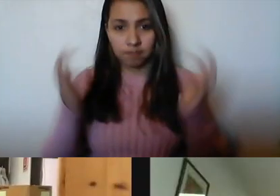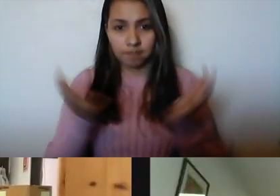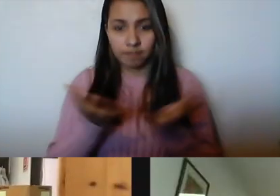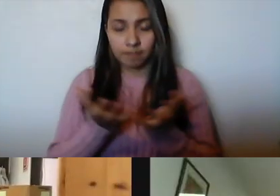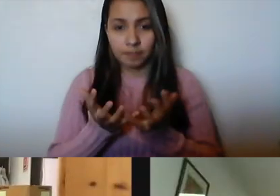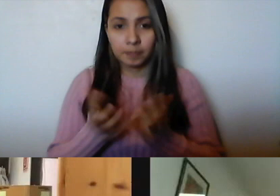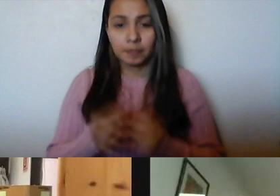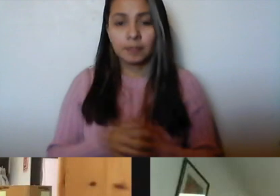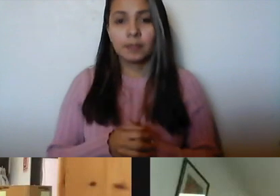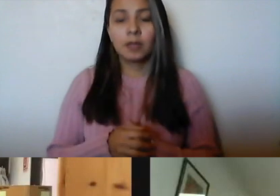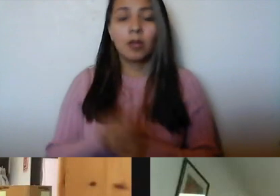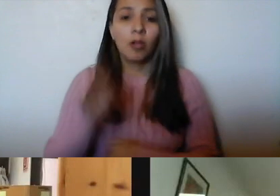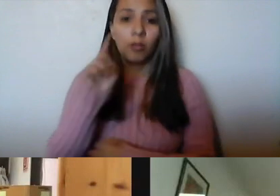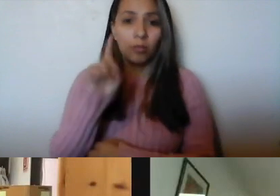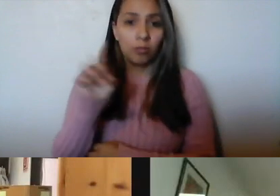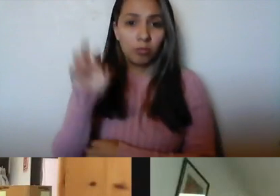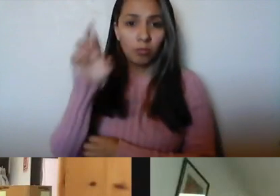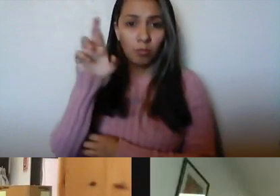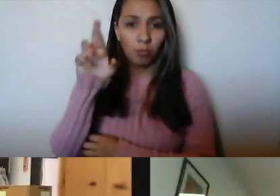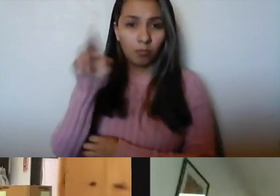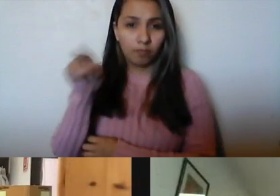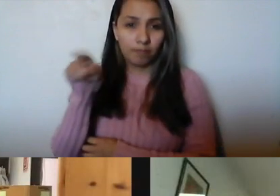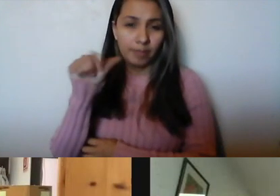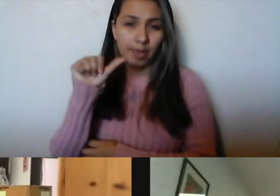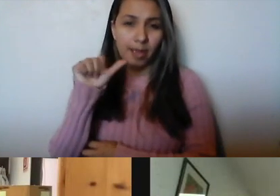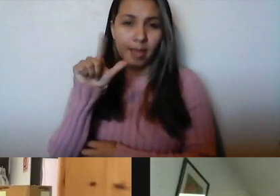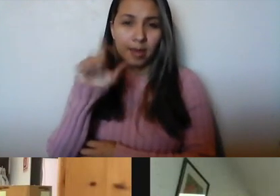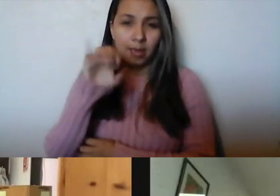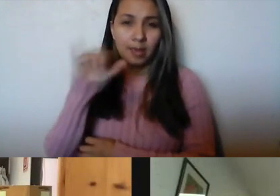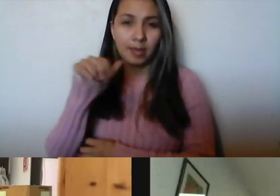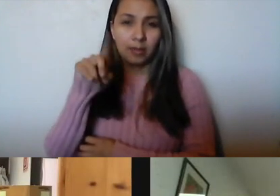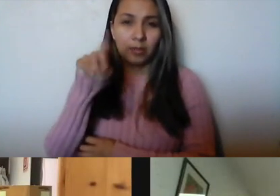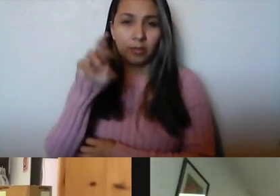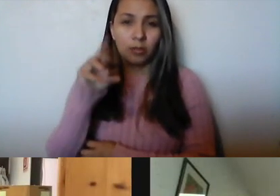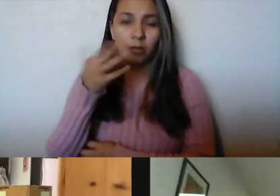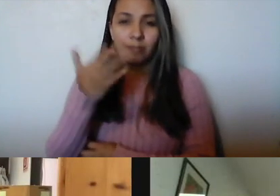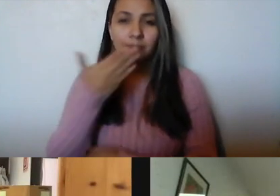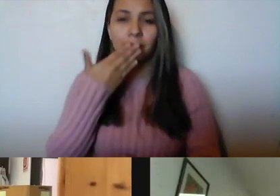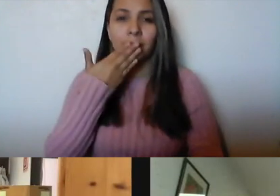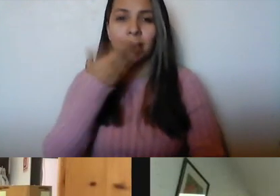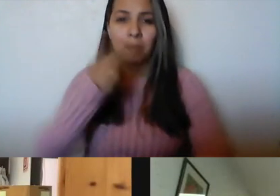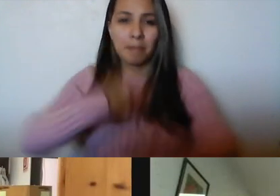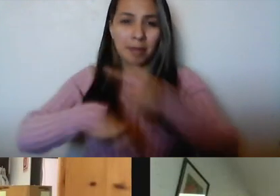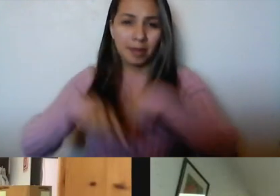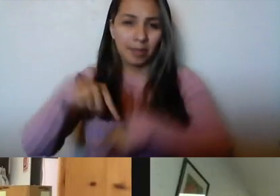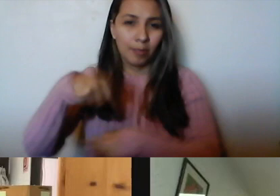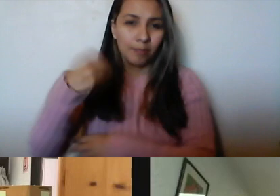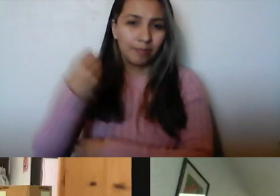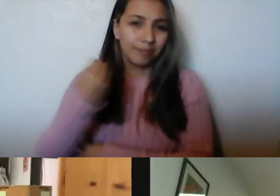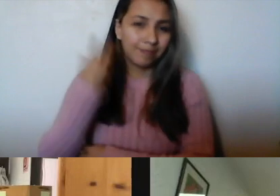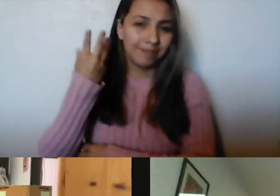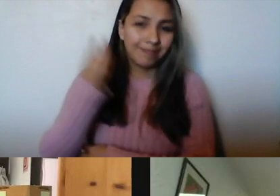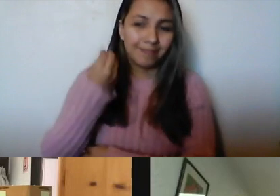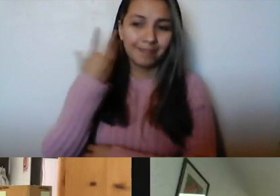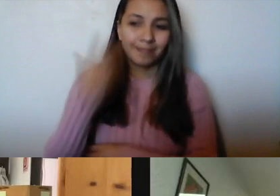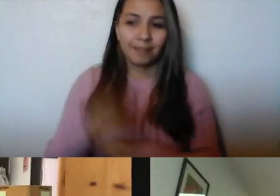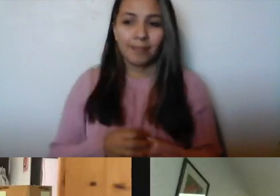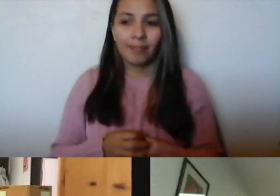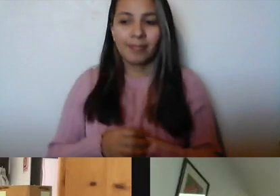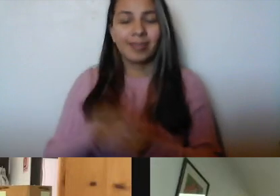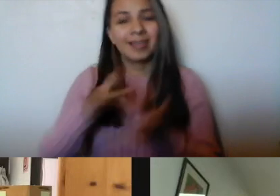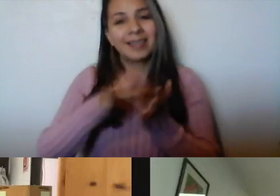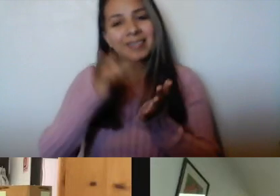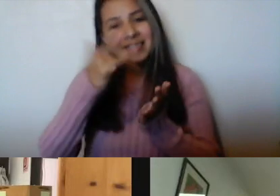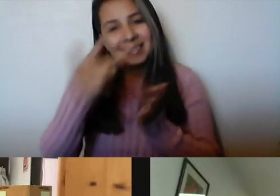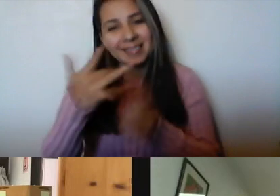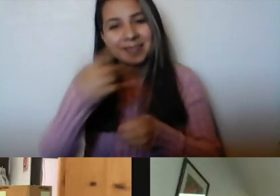Bueno, el doctor Alejandro Heredia Barbero, bienvenido aquí a nuestras charlas. Gracias, doctora Núñez, muy amable